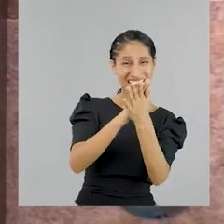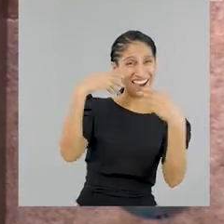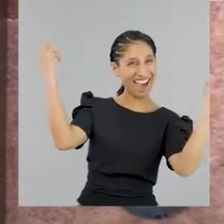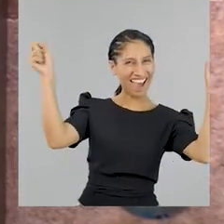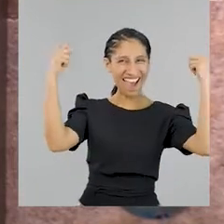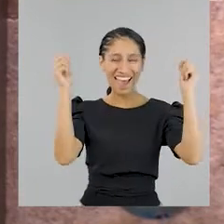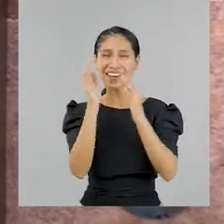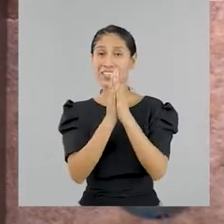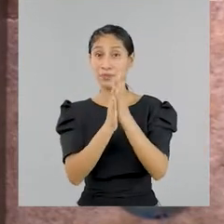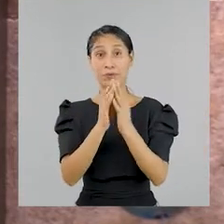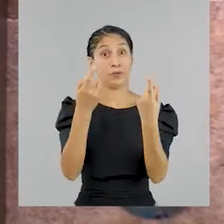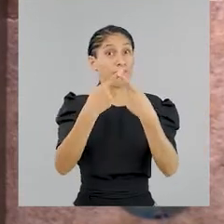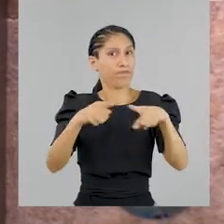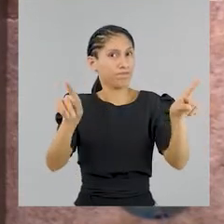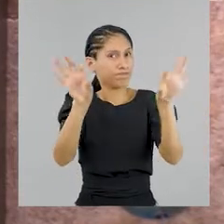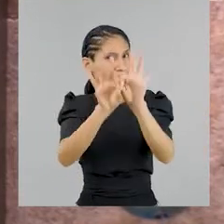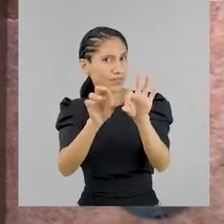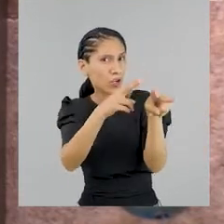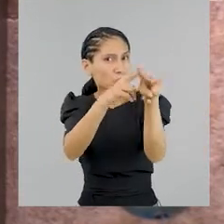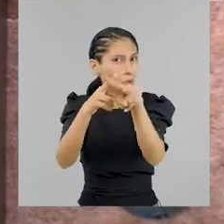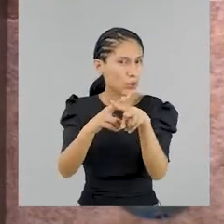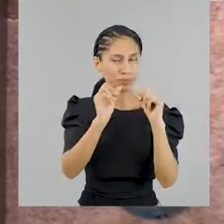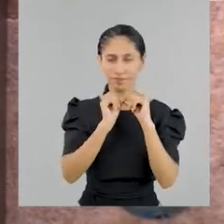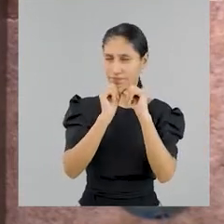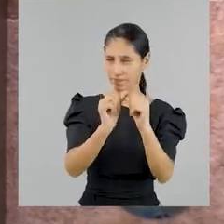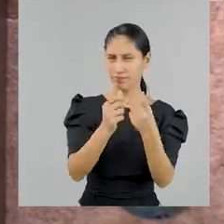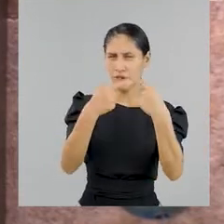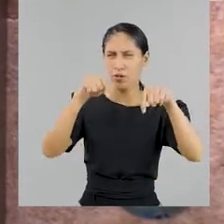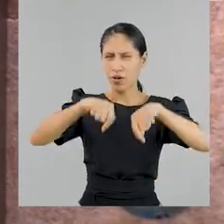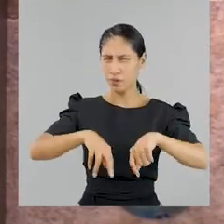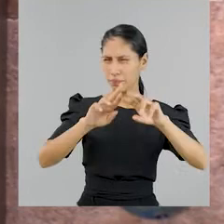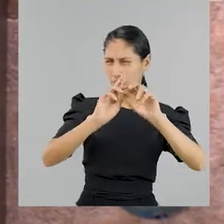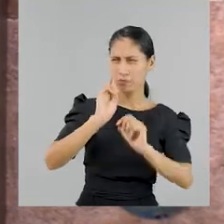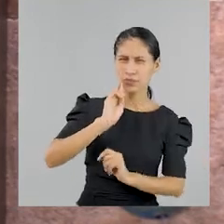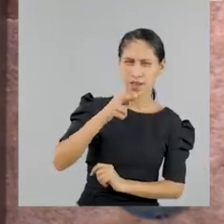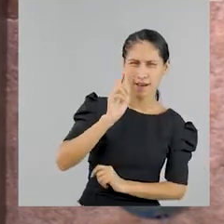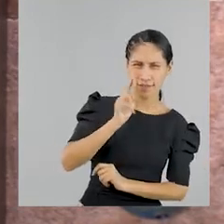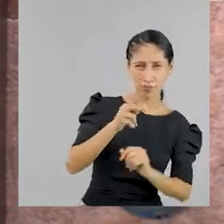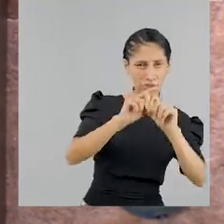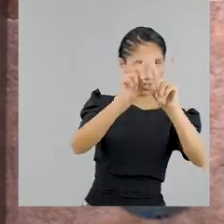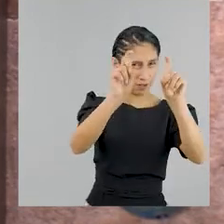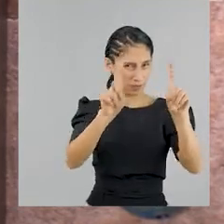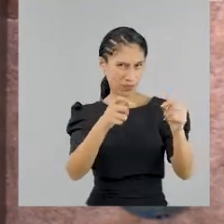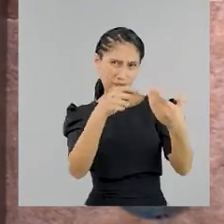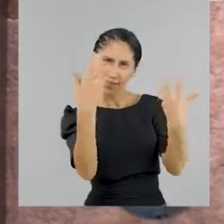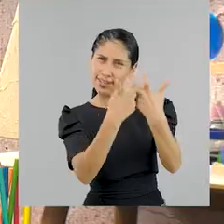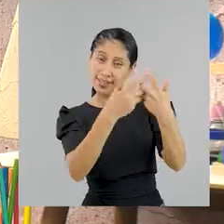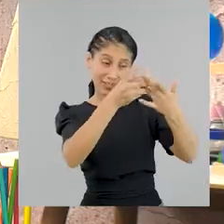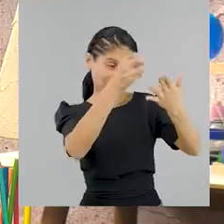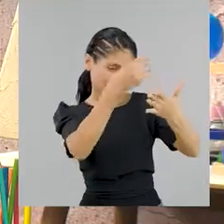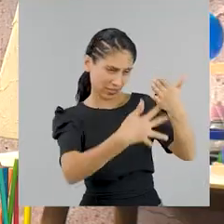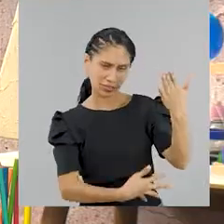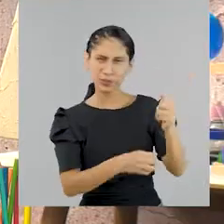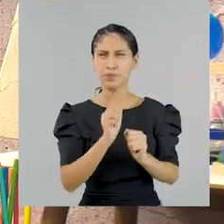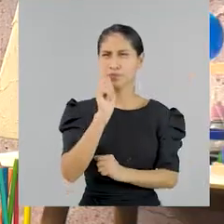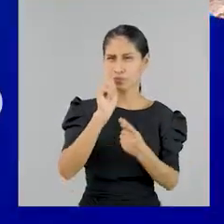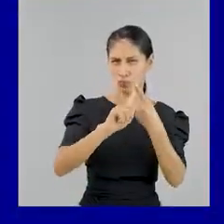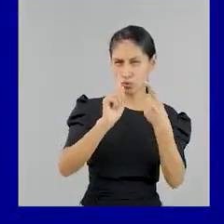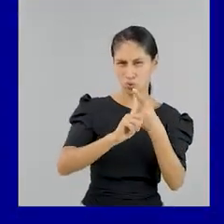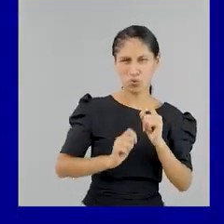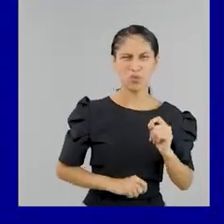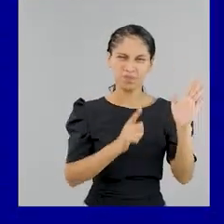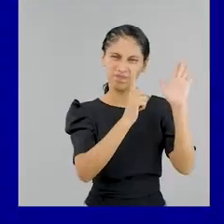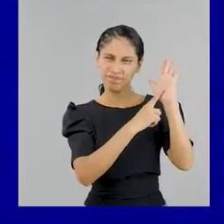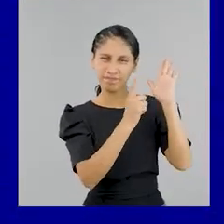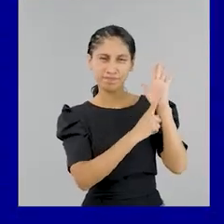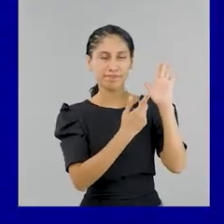tomando todas las medidas de bioseguridad. Pero ahora vamos a responder las preguntas sobre el texto. 1. En